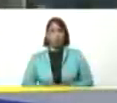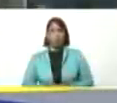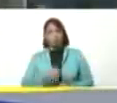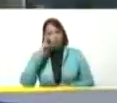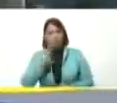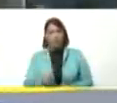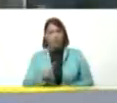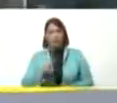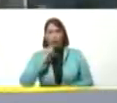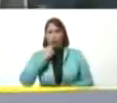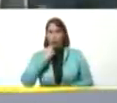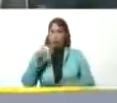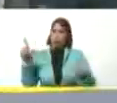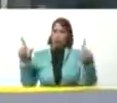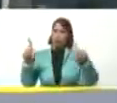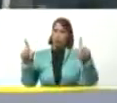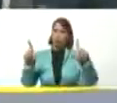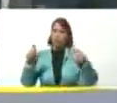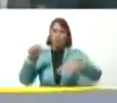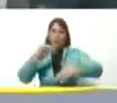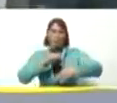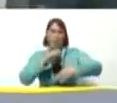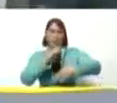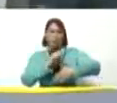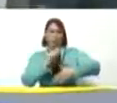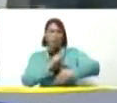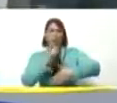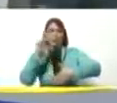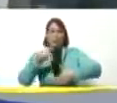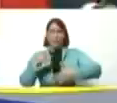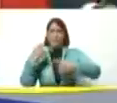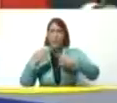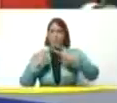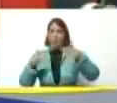través de Rusia Today, de Telesur, de Hispan TV,